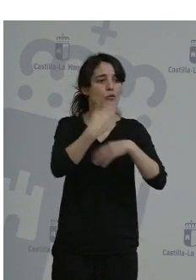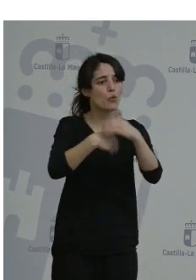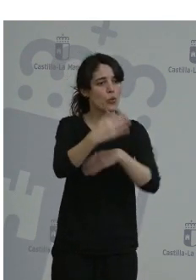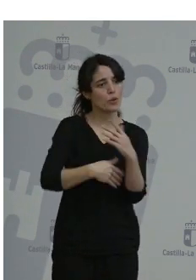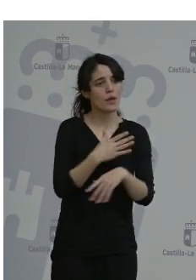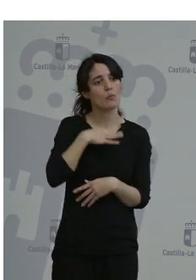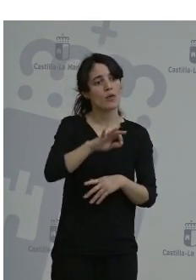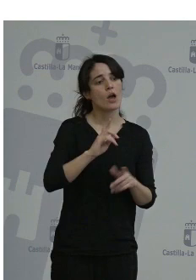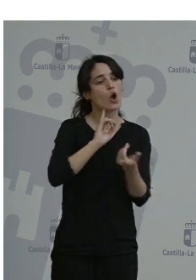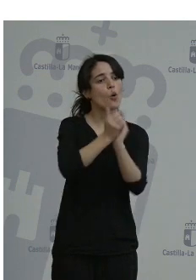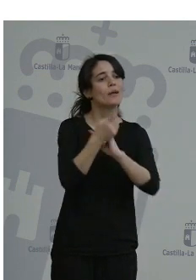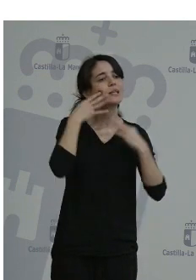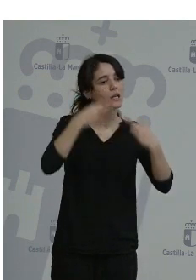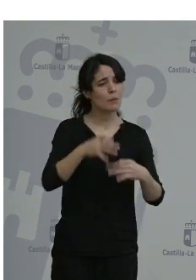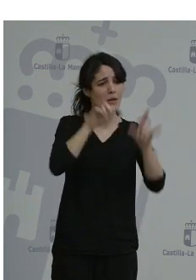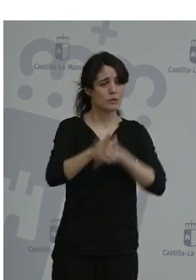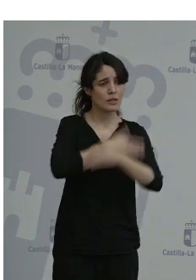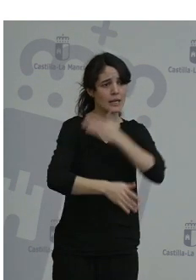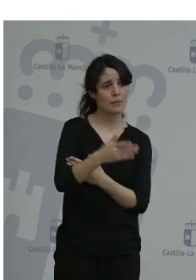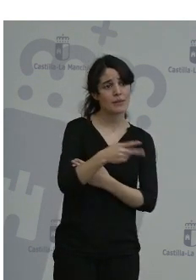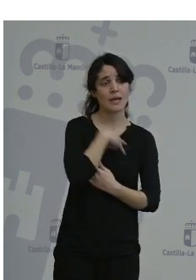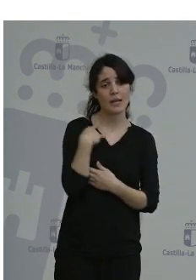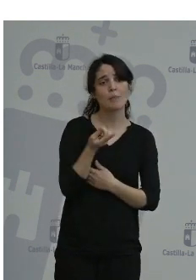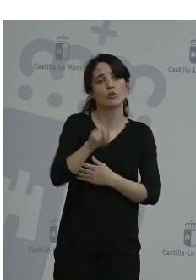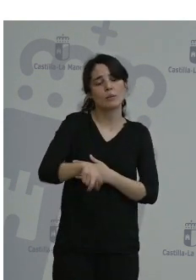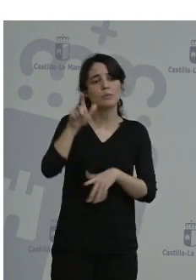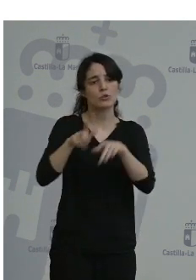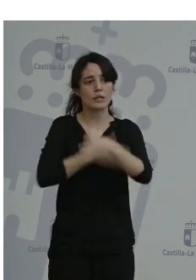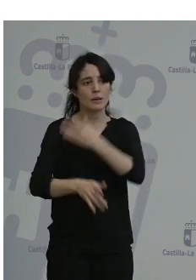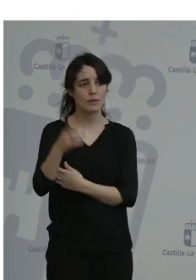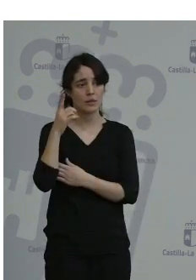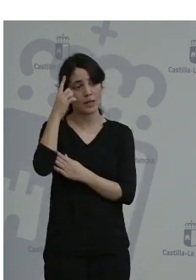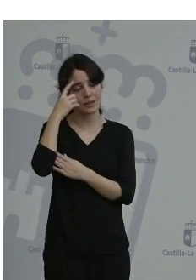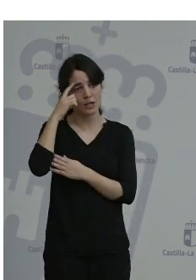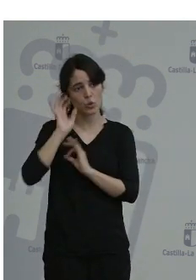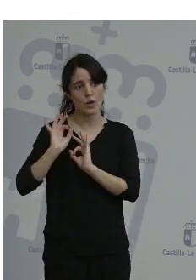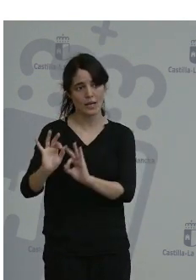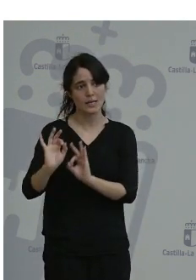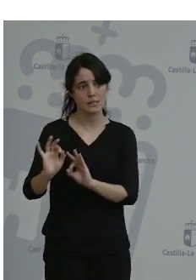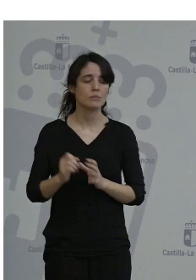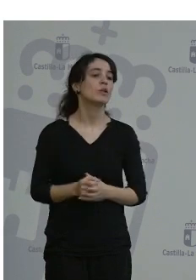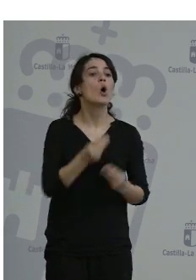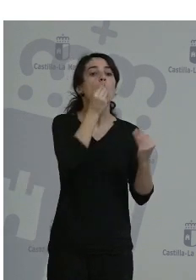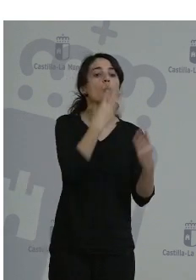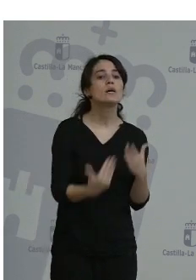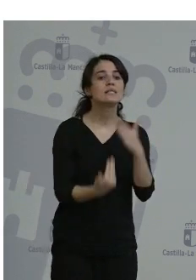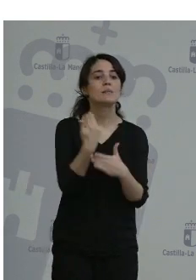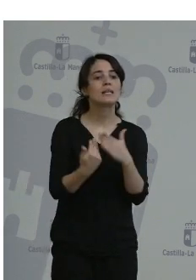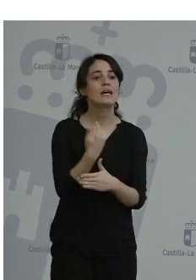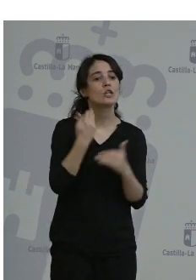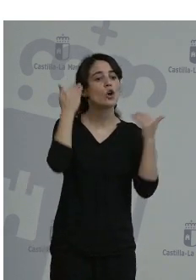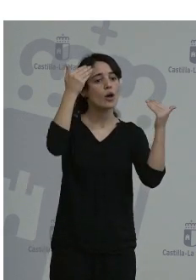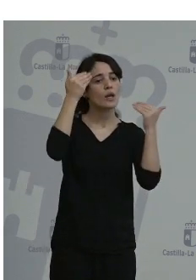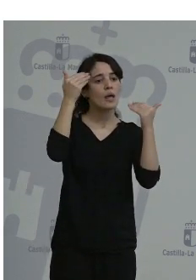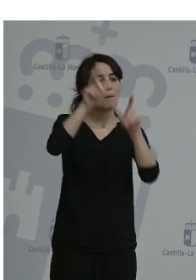en general, pero también para las personas con discapacidad intelectual, que son quienes más difíciles lo tienen. Buen seminario, felicidades a